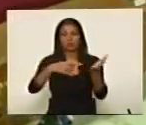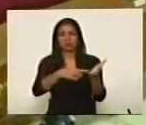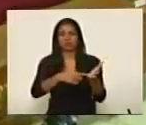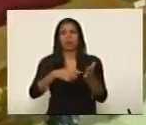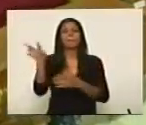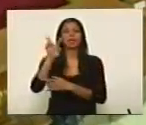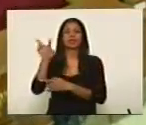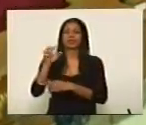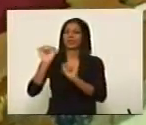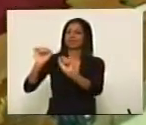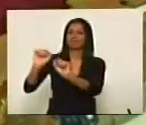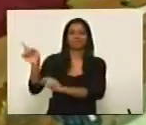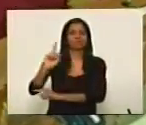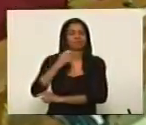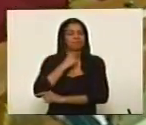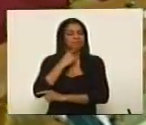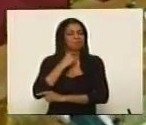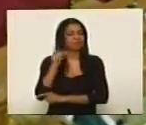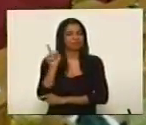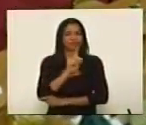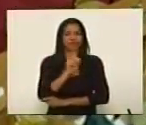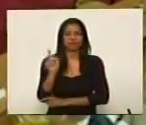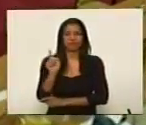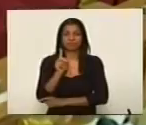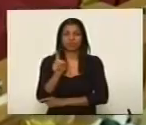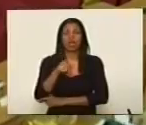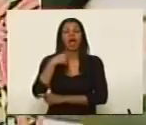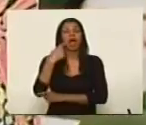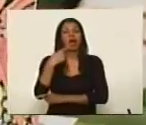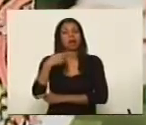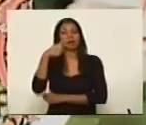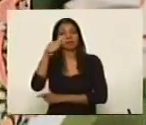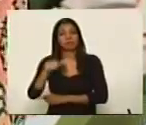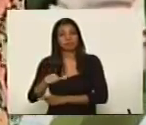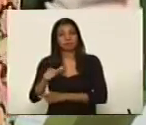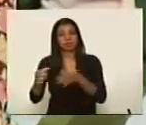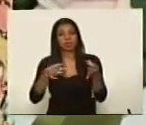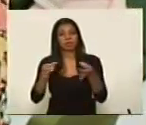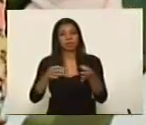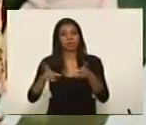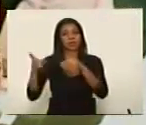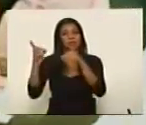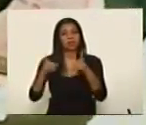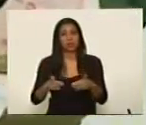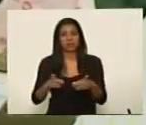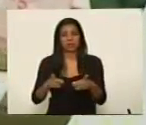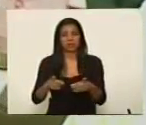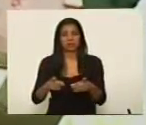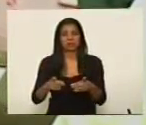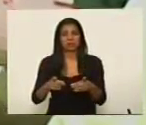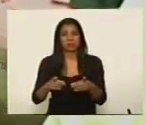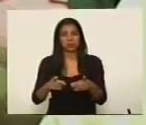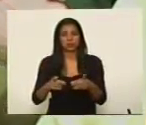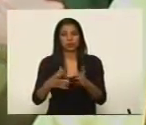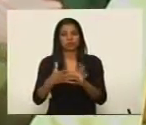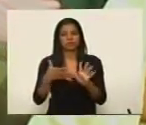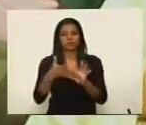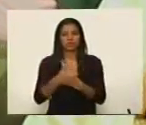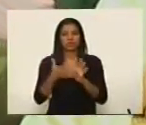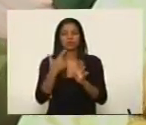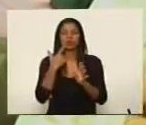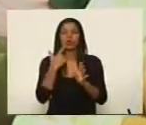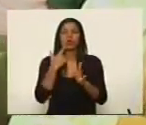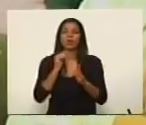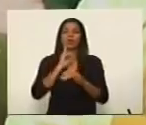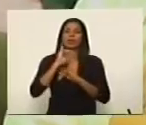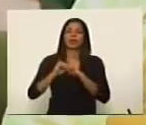que Venezuela rechaza de manera categórica. Expresó a su vez que esta decisión se ha llevado a cabo en el marco de la